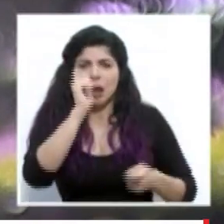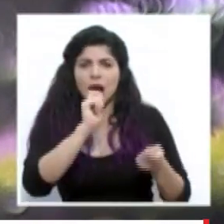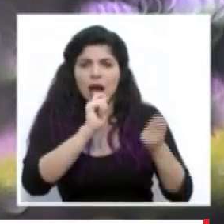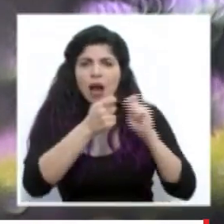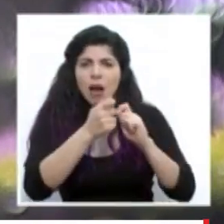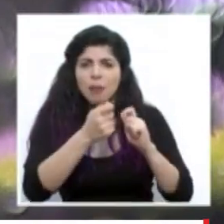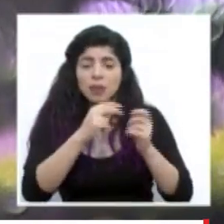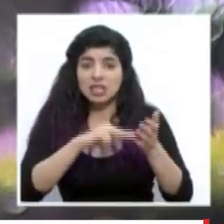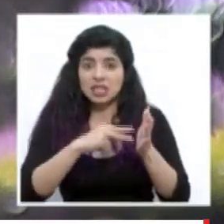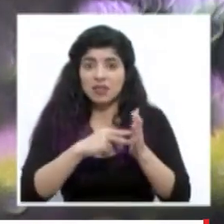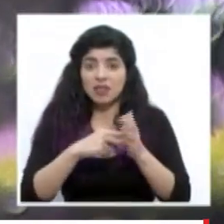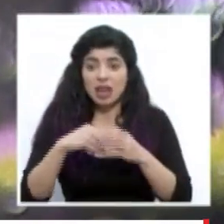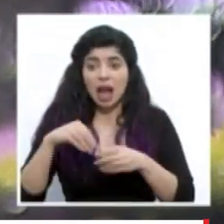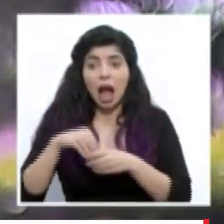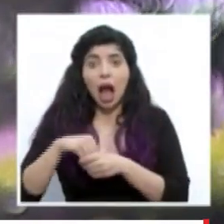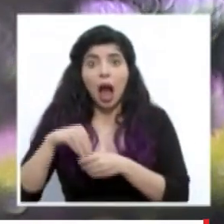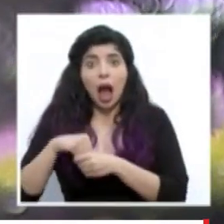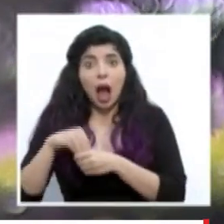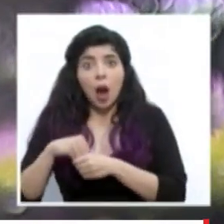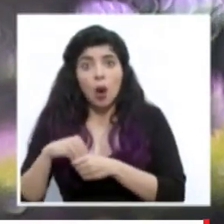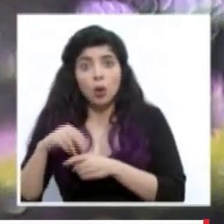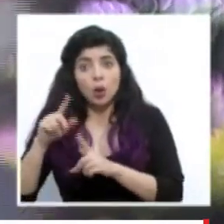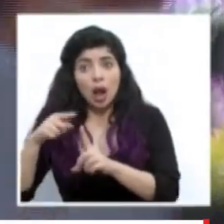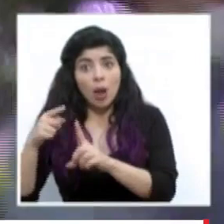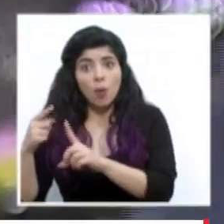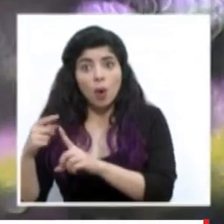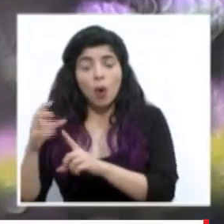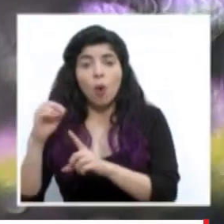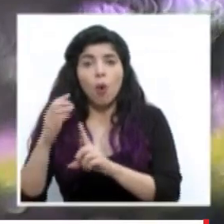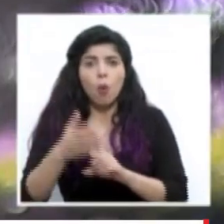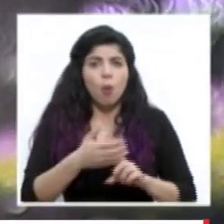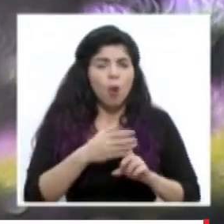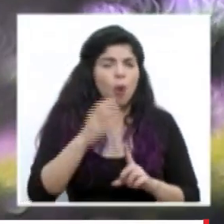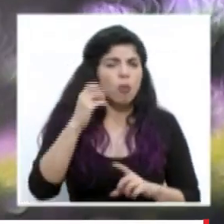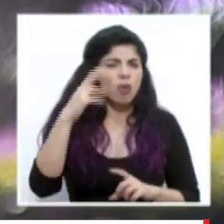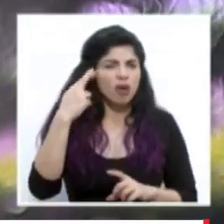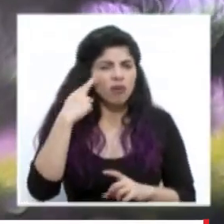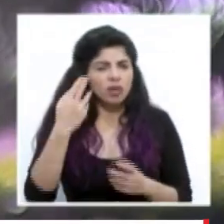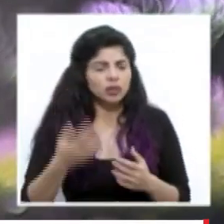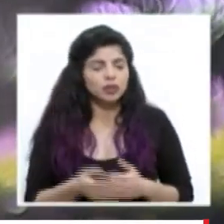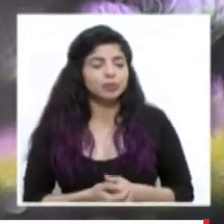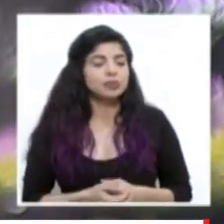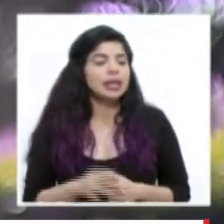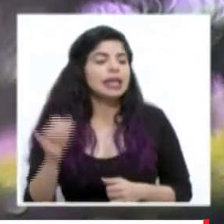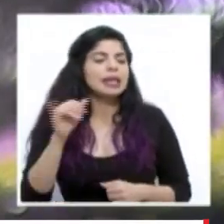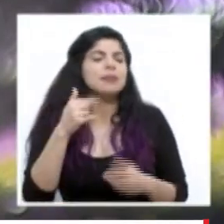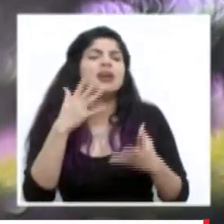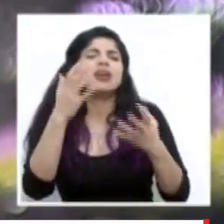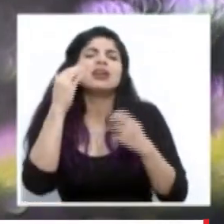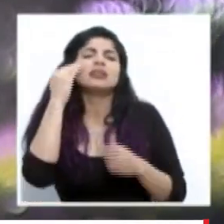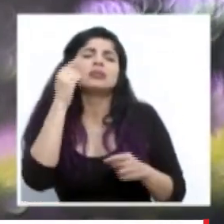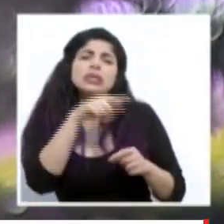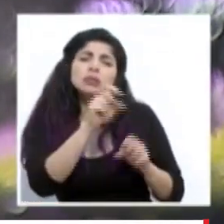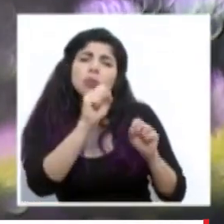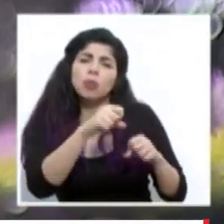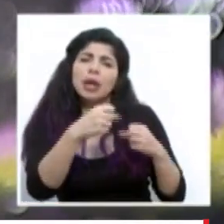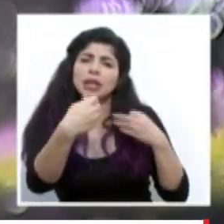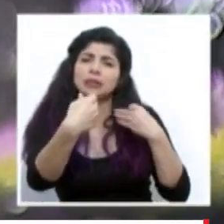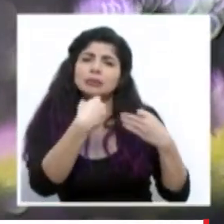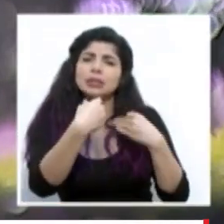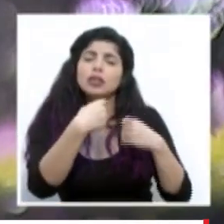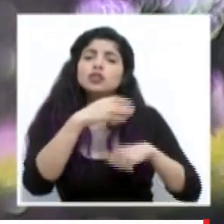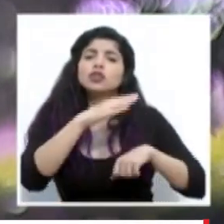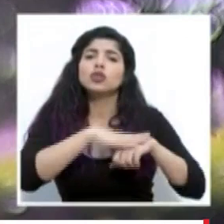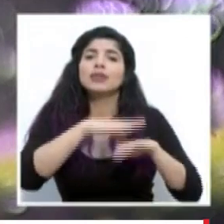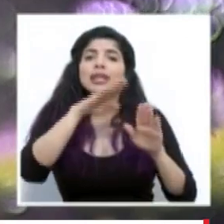con ahorrar pruebas o con las cuarentenas o un poco las razones. También quería ver si nos puede explicar un poco